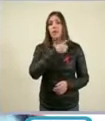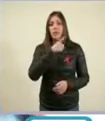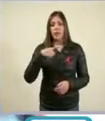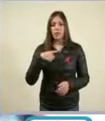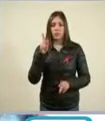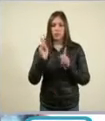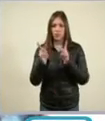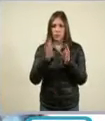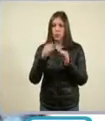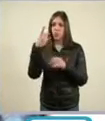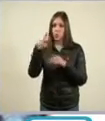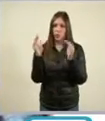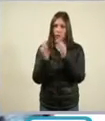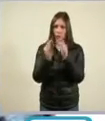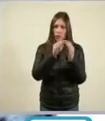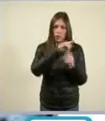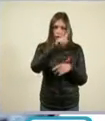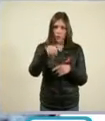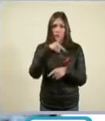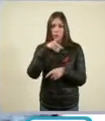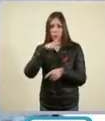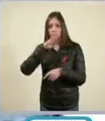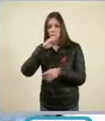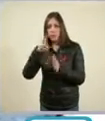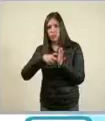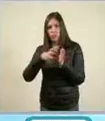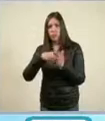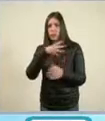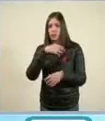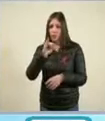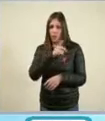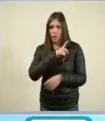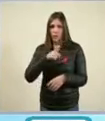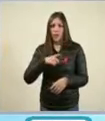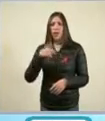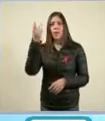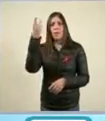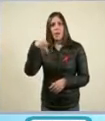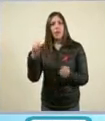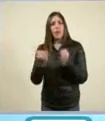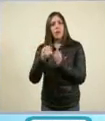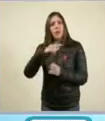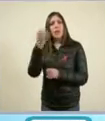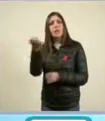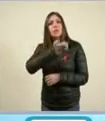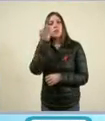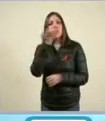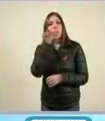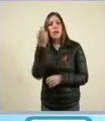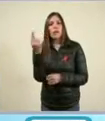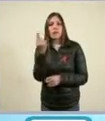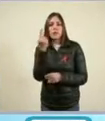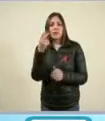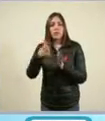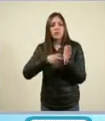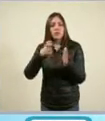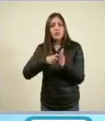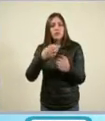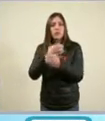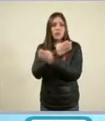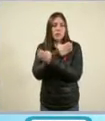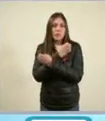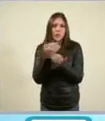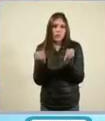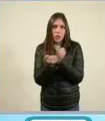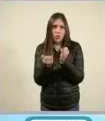Me queda claro que en casa se tiene que reforzar mucho más, ¿no? Porque pues ahí son tus hijos, ¿no? Obviamente pues ya son tu familia, tus lazos de sangre. Pero yo creo que en la